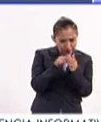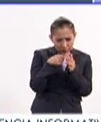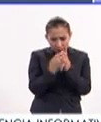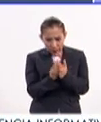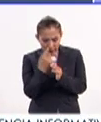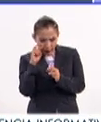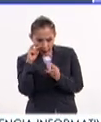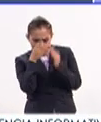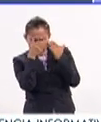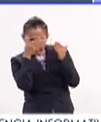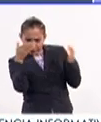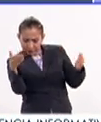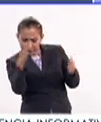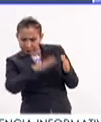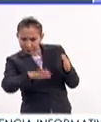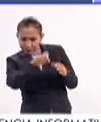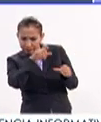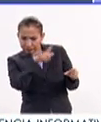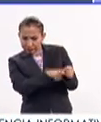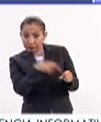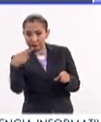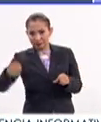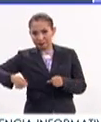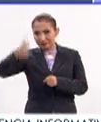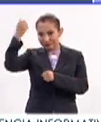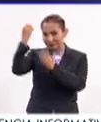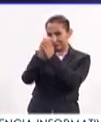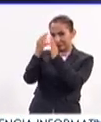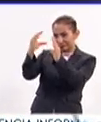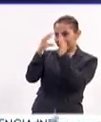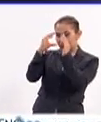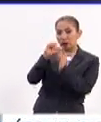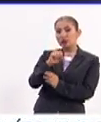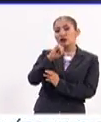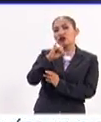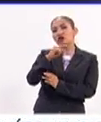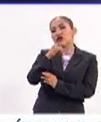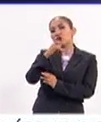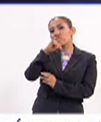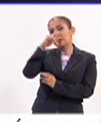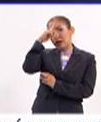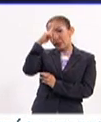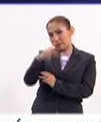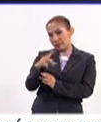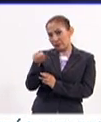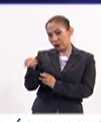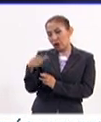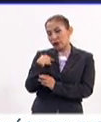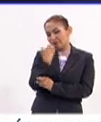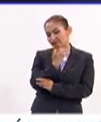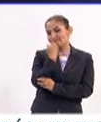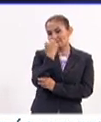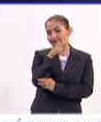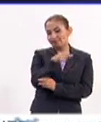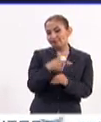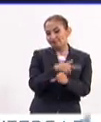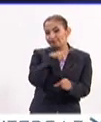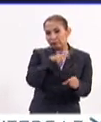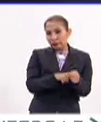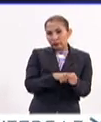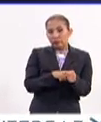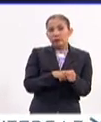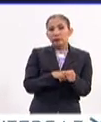con una perspectiva sociológica, porque su primer curso de sociología mexicana pues fue en la Escuela